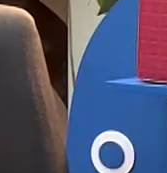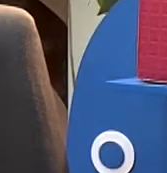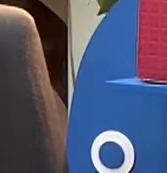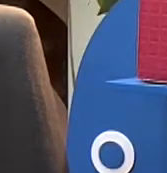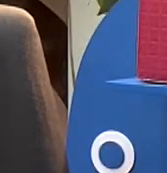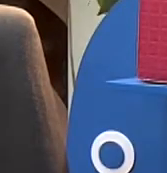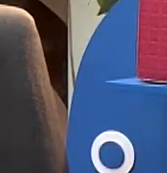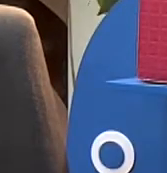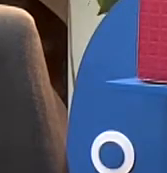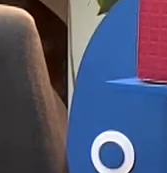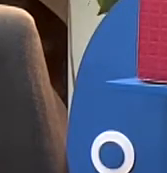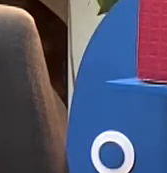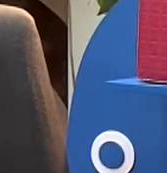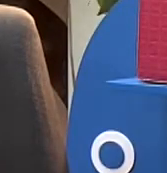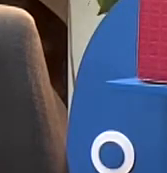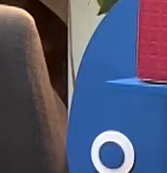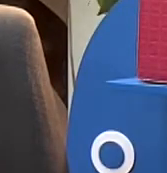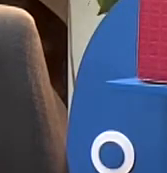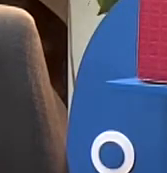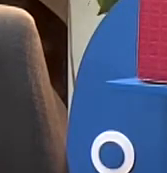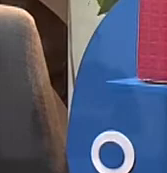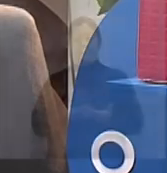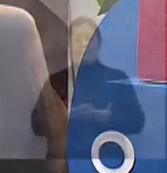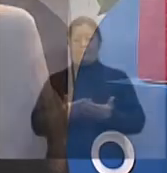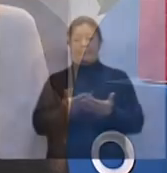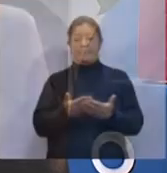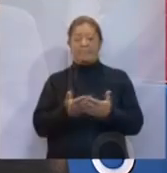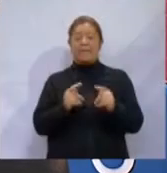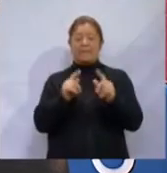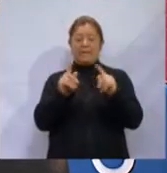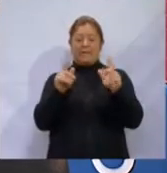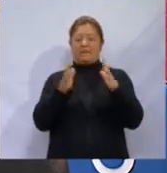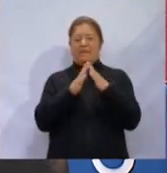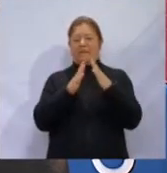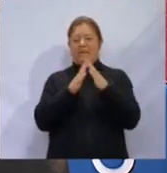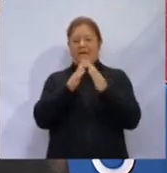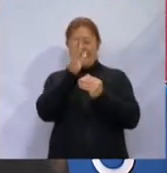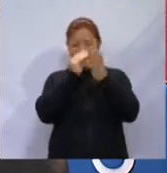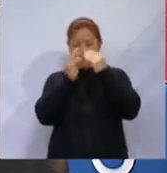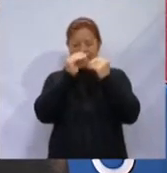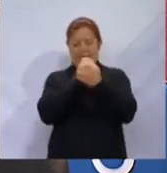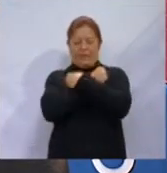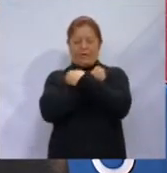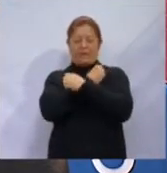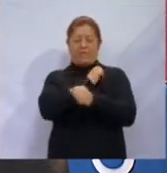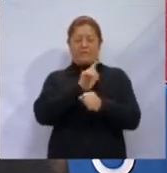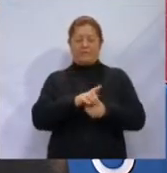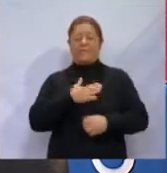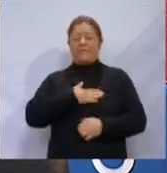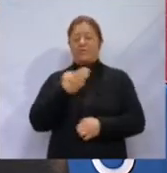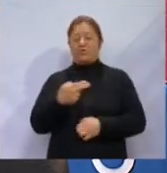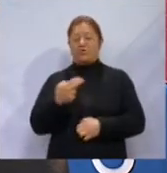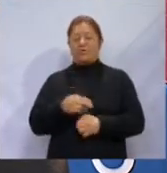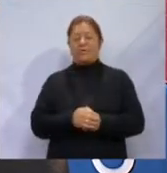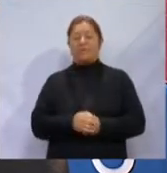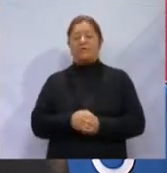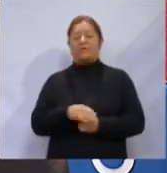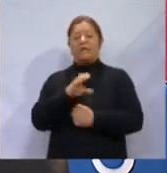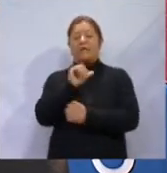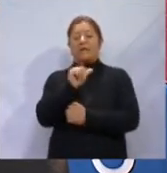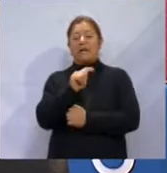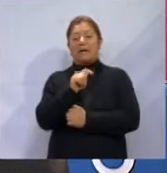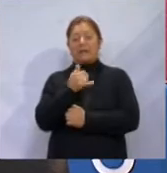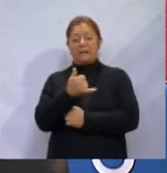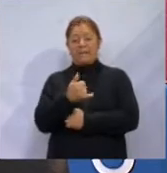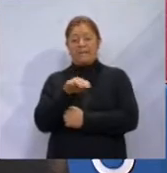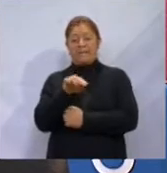tardes a todos. Estamos en Aprende en Casa Tlaxcala, Educación Especial. Me presento, mi nombre es Katy María